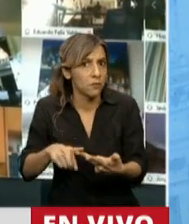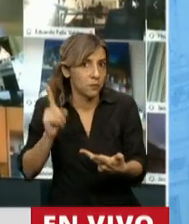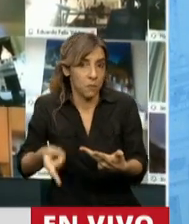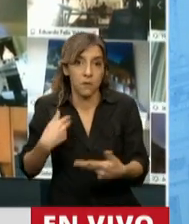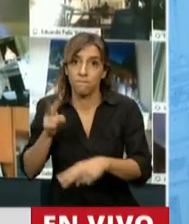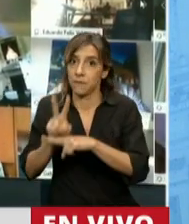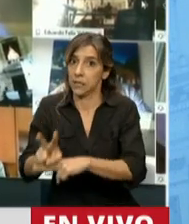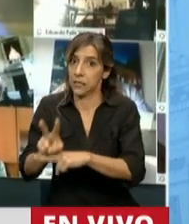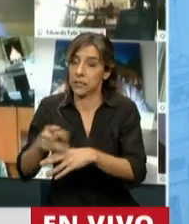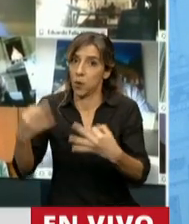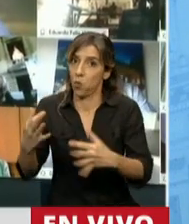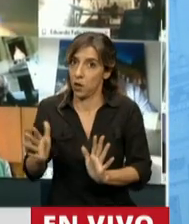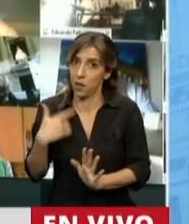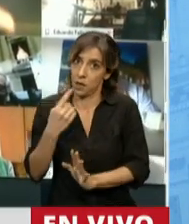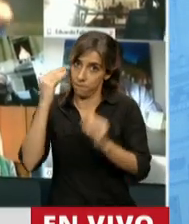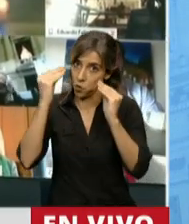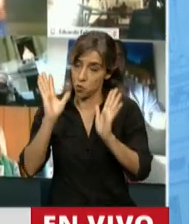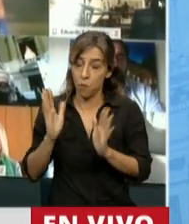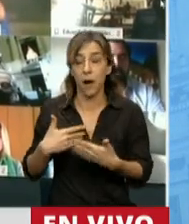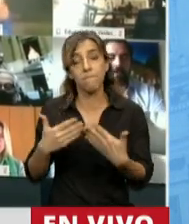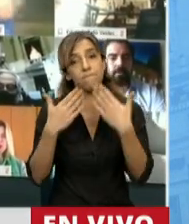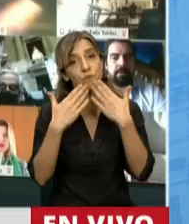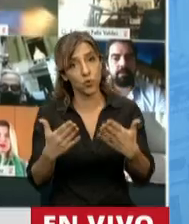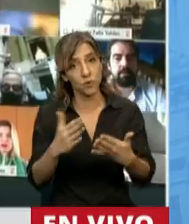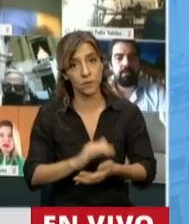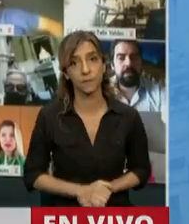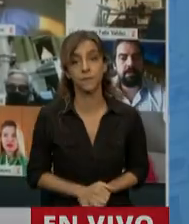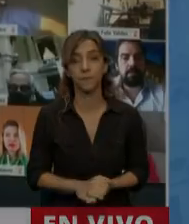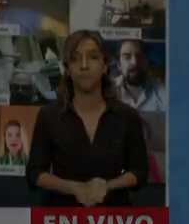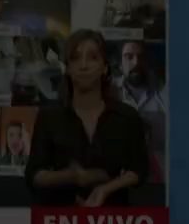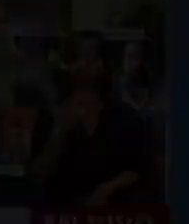inseguridad. Muchas gracias, señor presidente. Gracias, diputada.